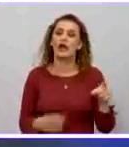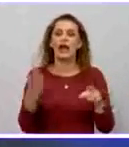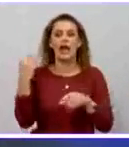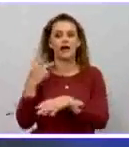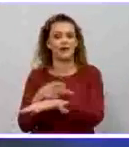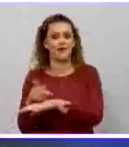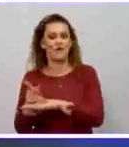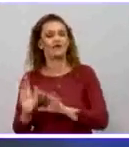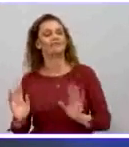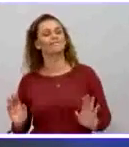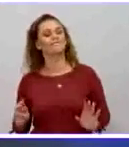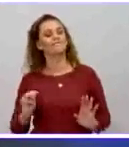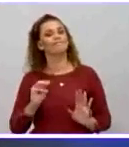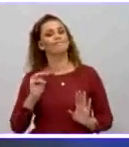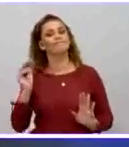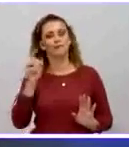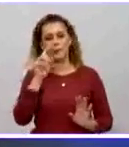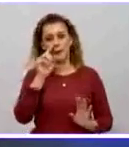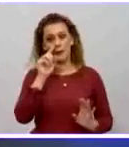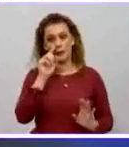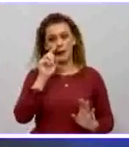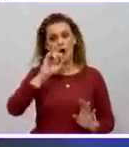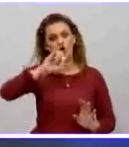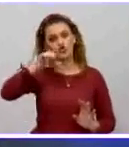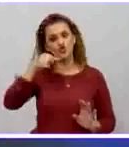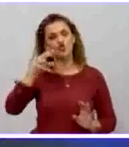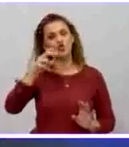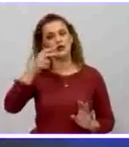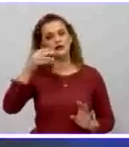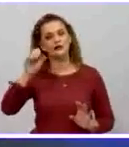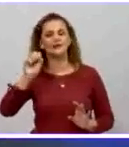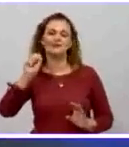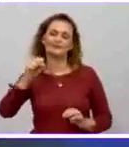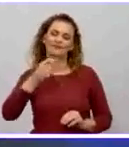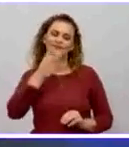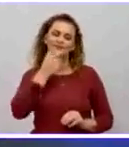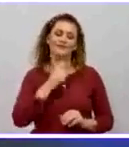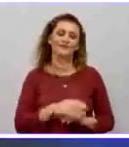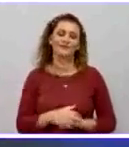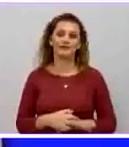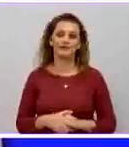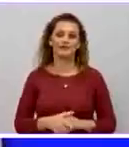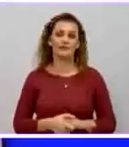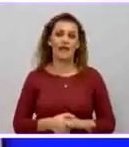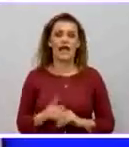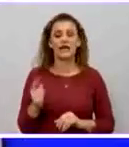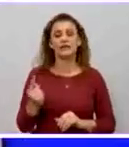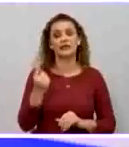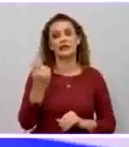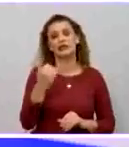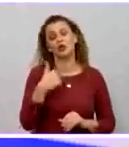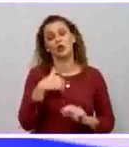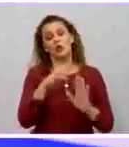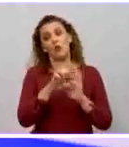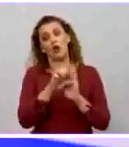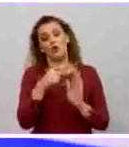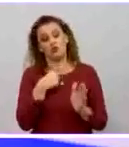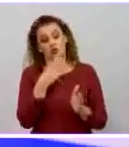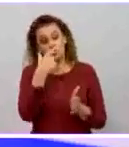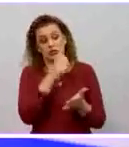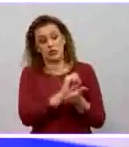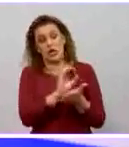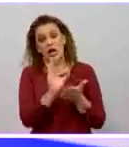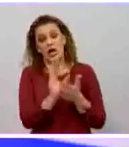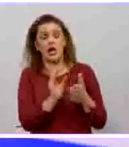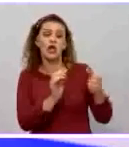Puerto. Que no me va a decir que llamaba Jürgens. Exactamente. Y si yo, por ejemplo, siendo San Carlos, te